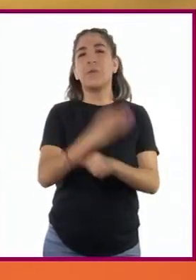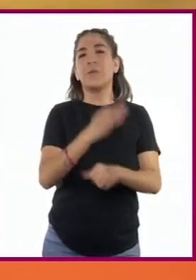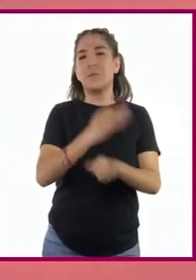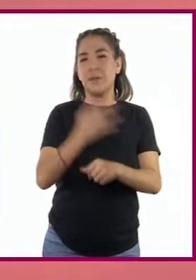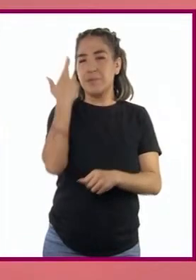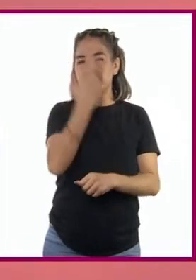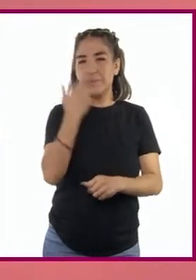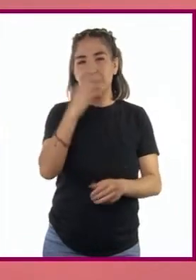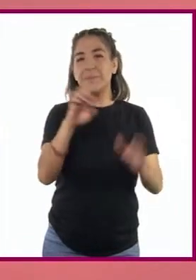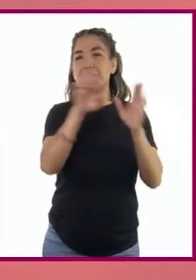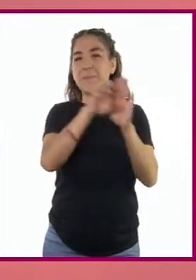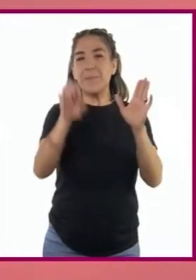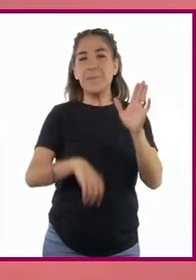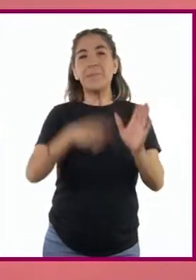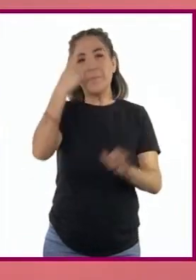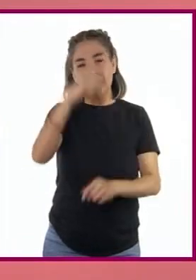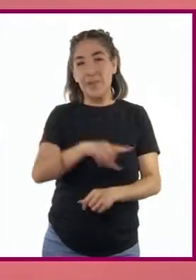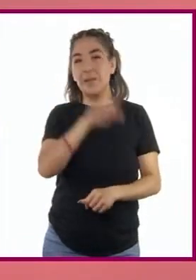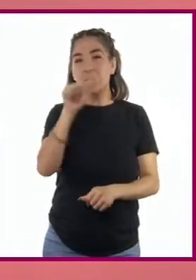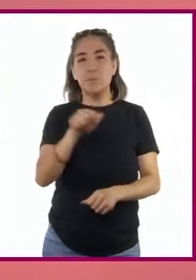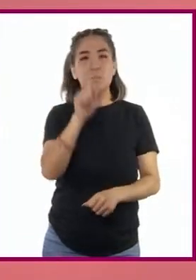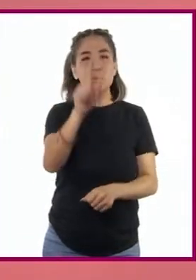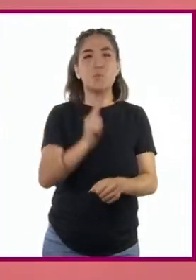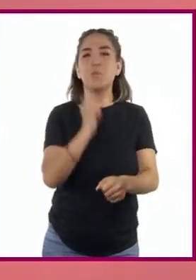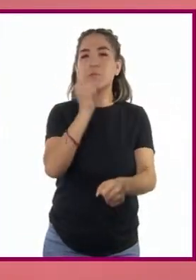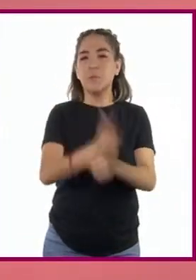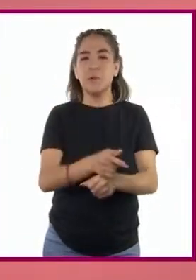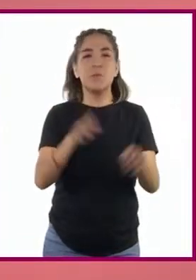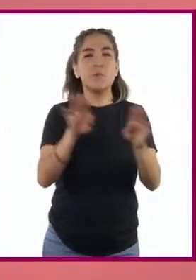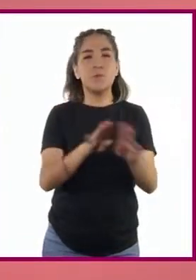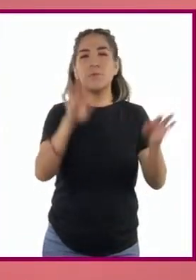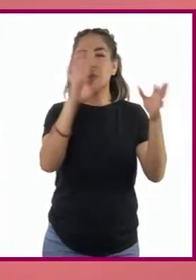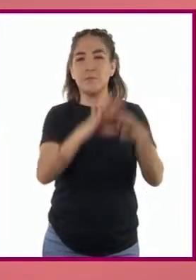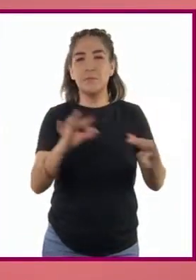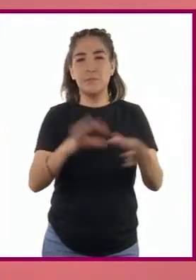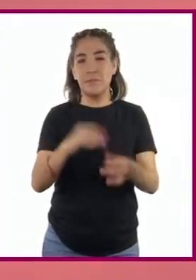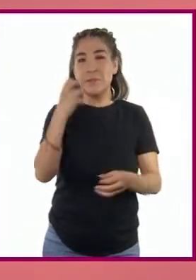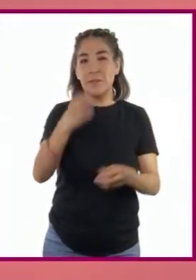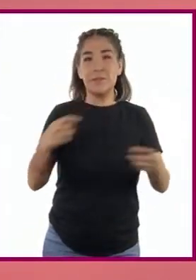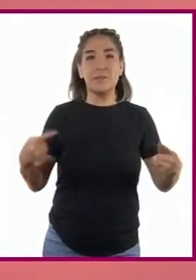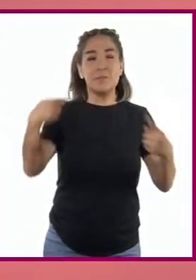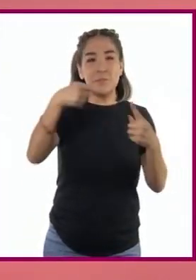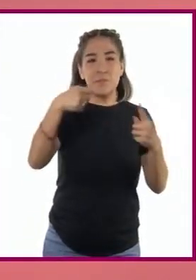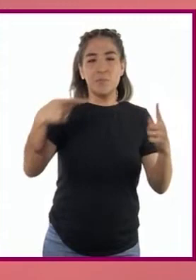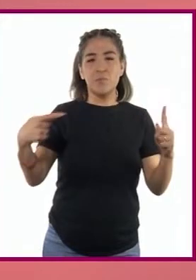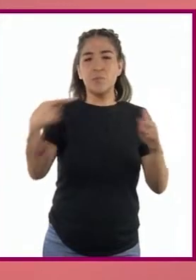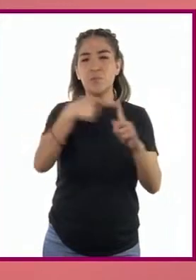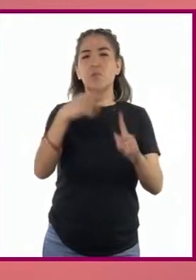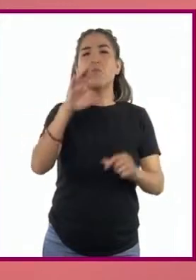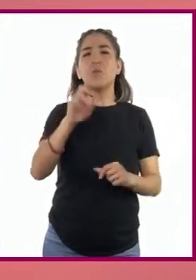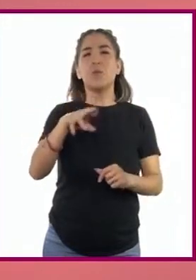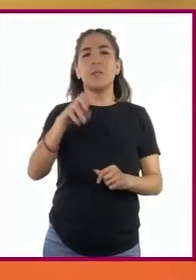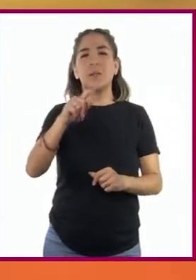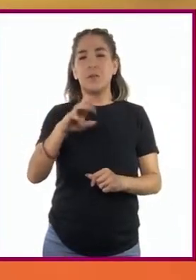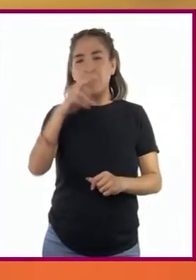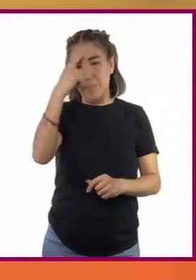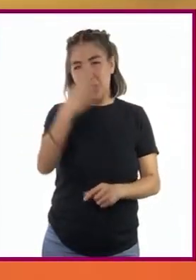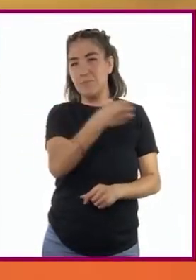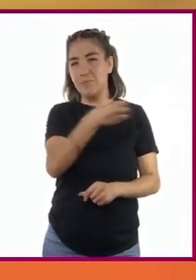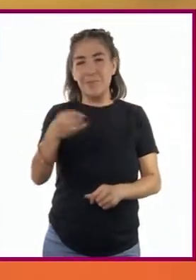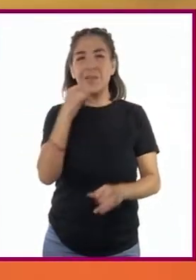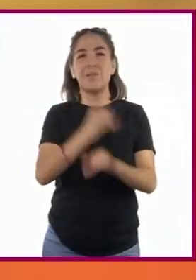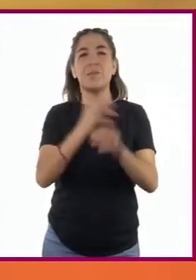analizar ejemplos para que identifiquen cómo se ajustan los conectores en la organización de la información.